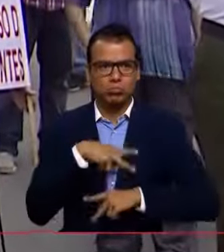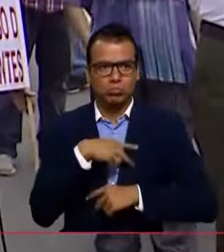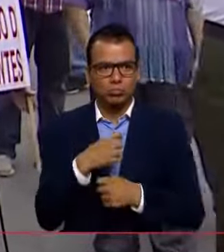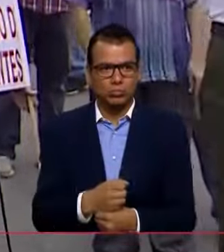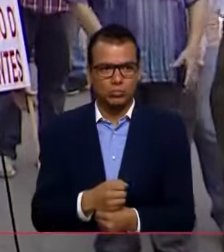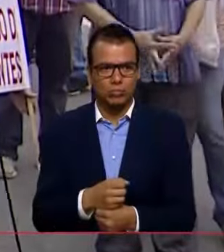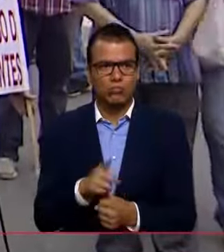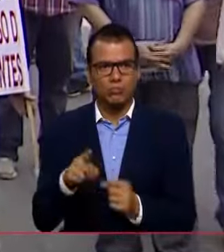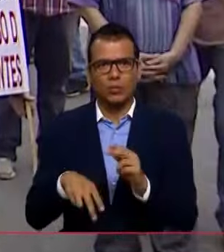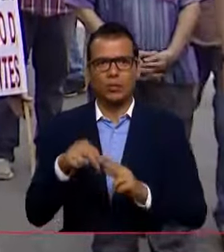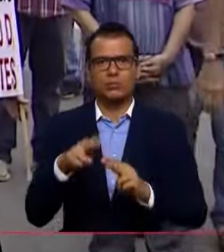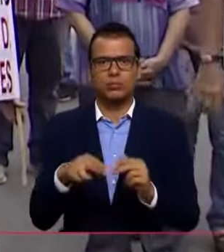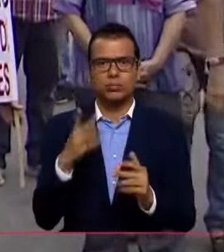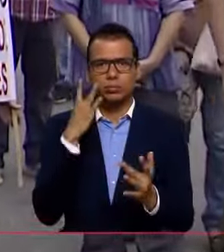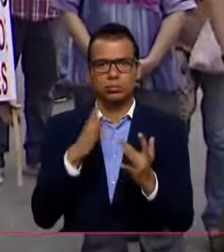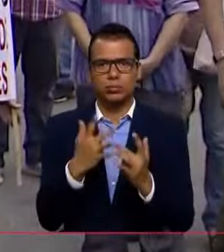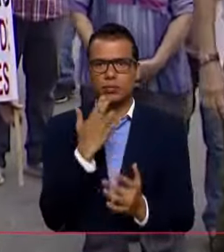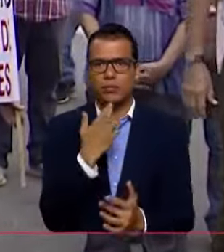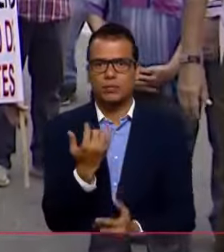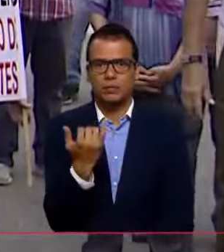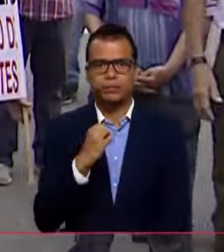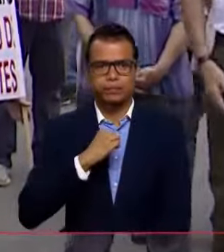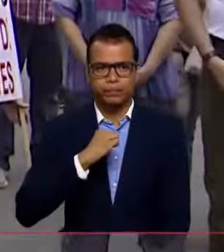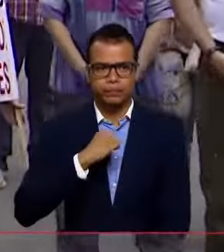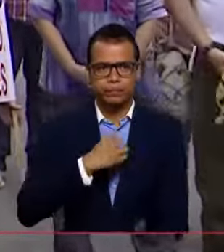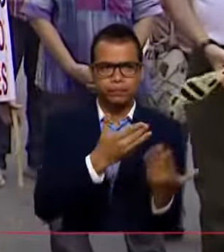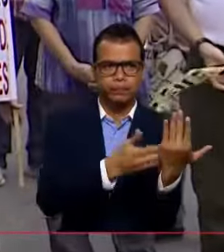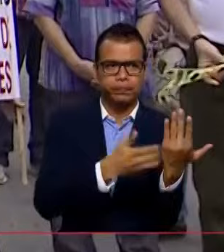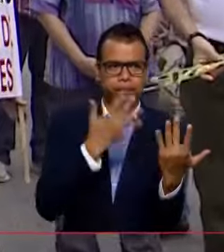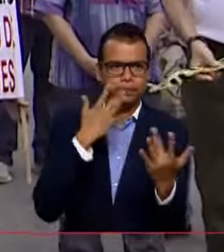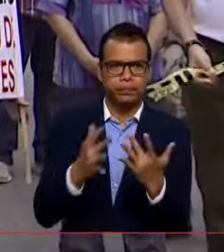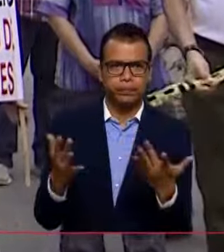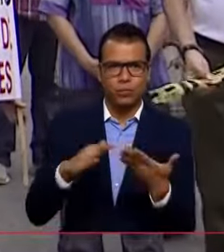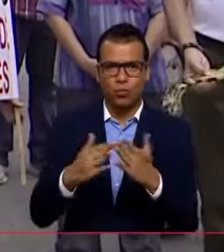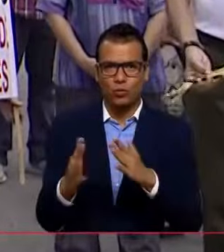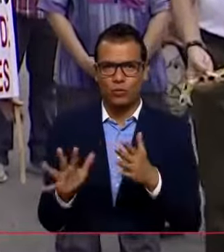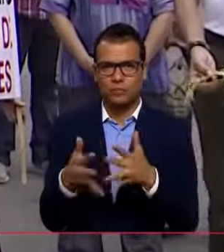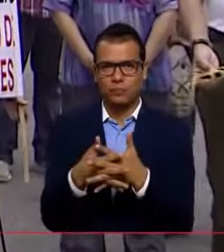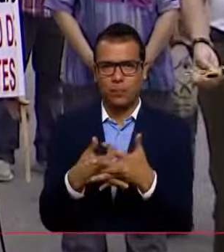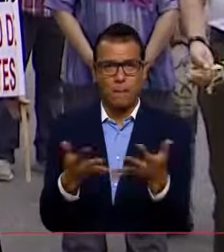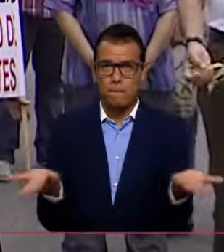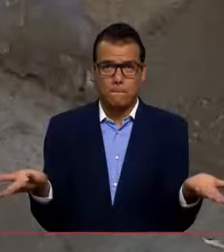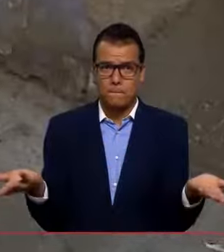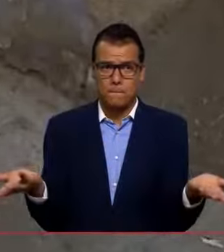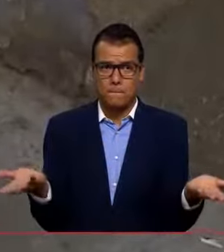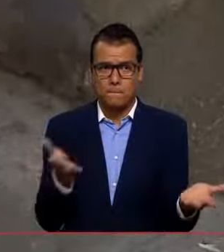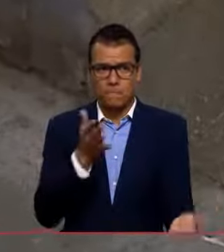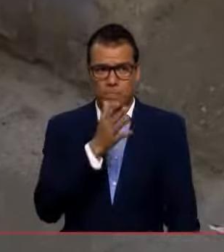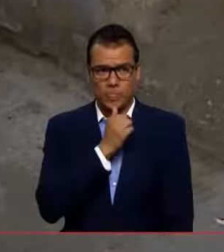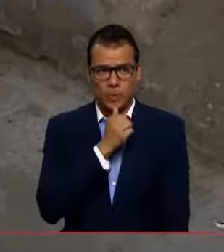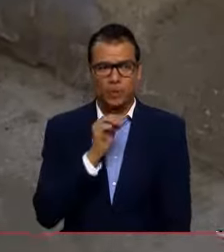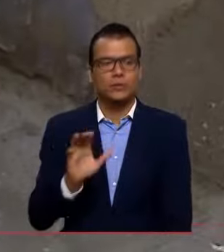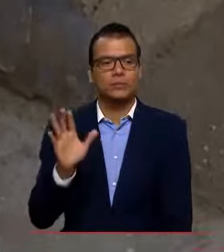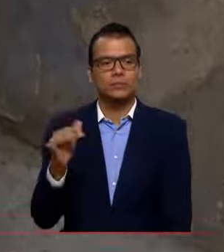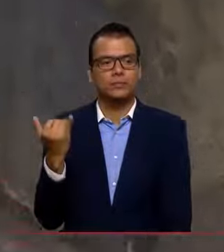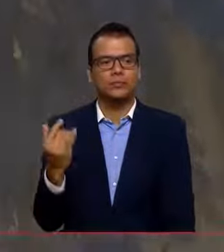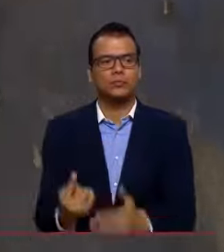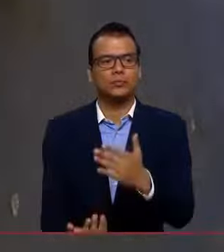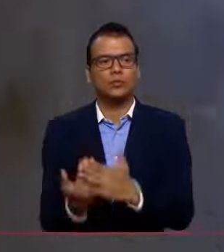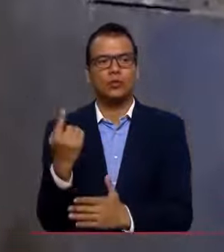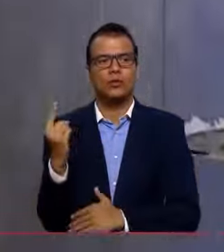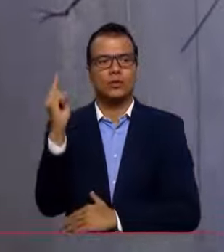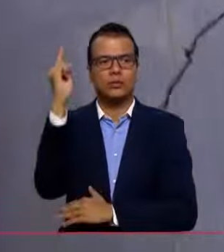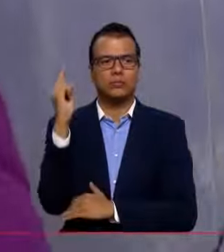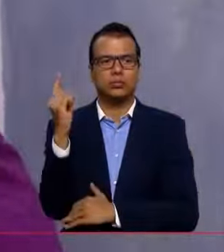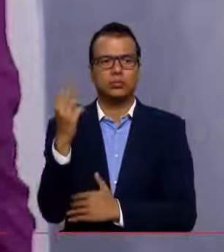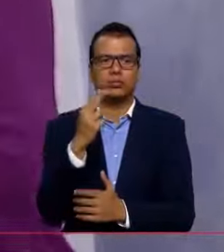que no tiene, por su uso de suelo, ninguna simpatía o empatía con los usos del barrio San Antonio. La instalación de este poste en el centro del andén